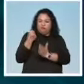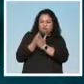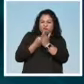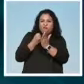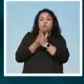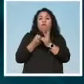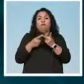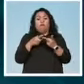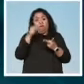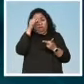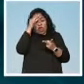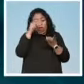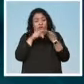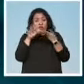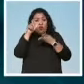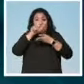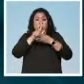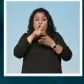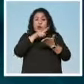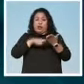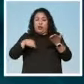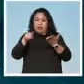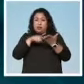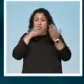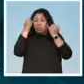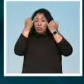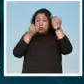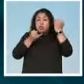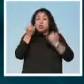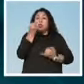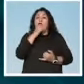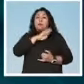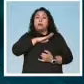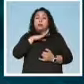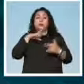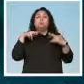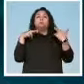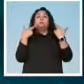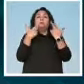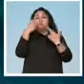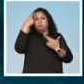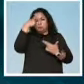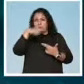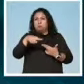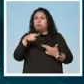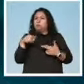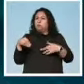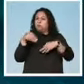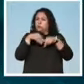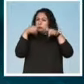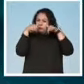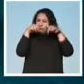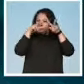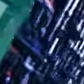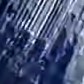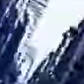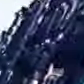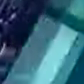Activismos, intelectualidad y la cultura de la cancelación. Creadores iberoamericanos se reúnen para poner acento en estos temas.